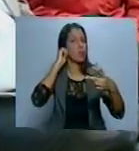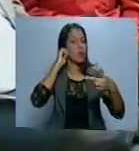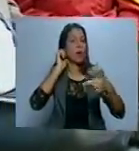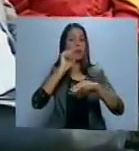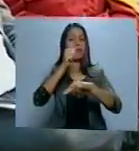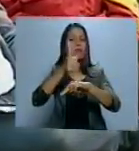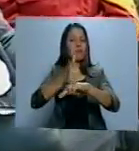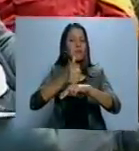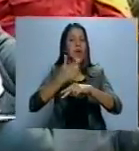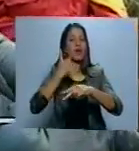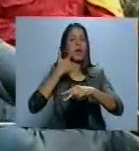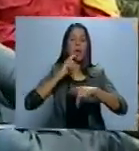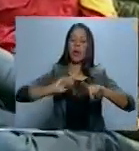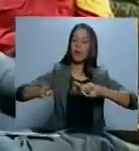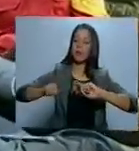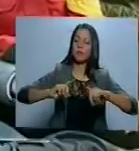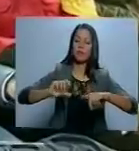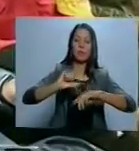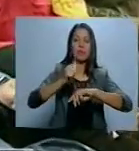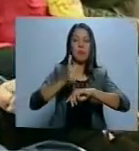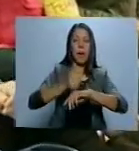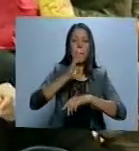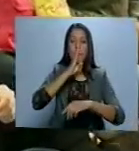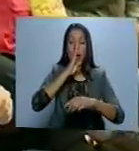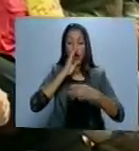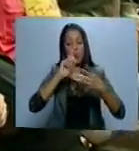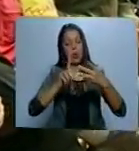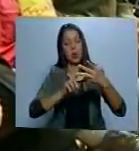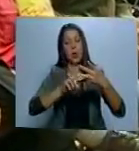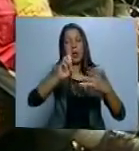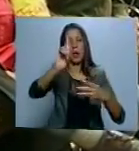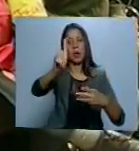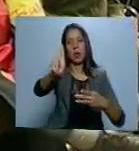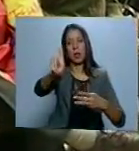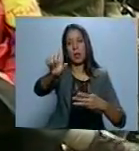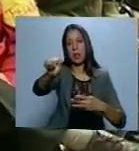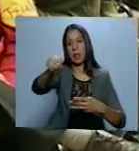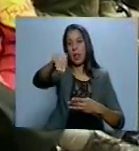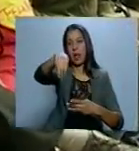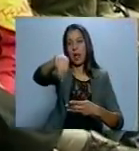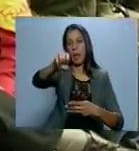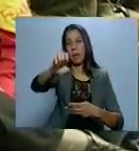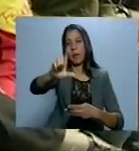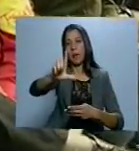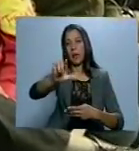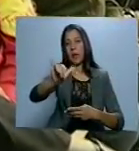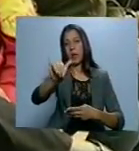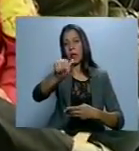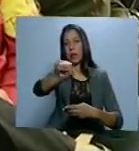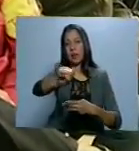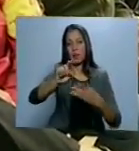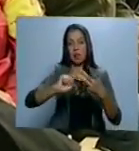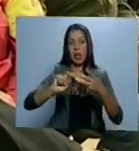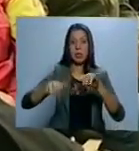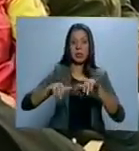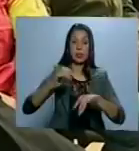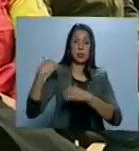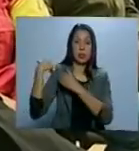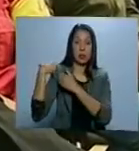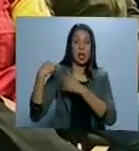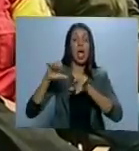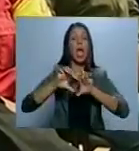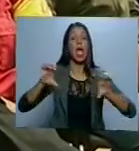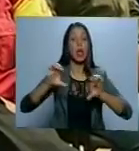Dirección Regional de Bansur, Damelisa Chávez en la Secretaría de Educación, Rebeca del Gallego